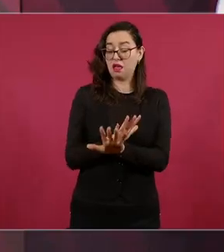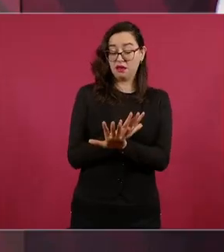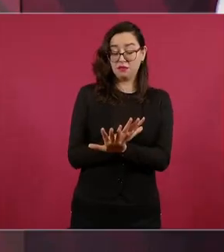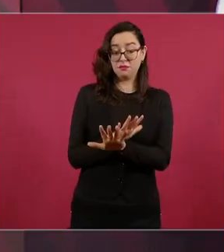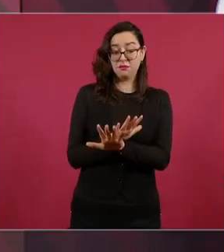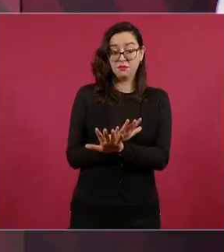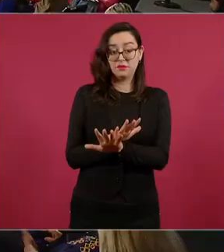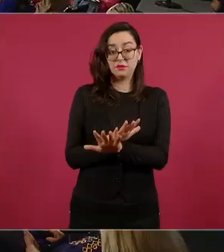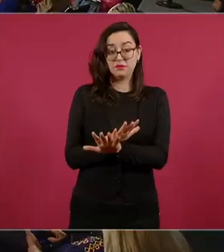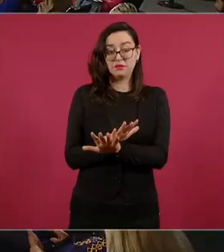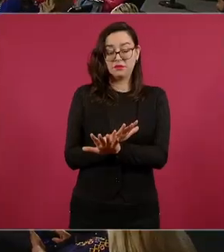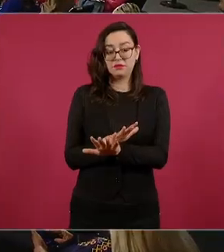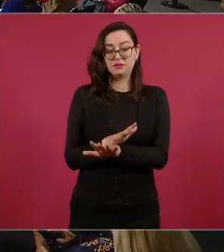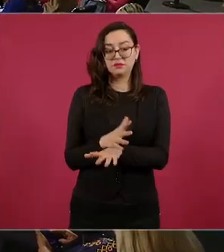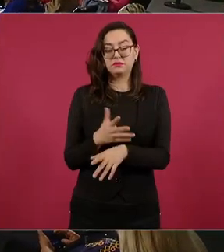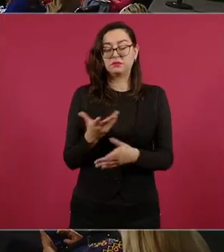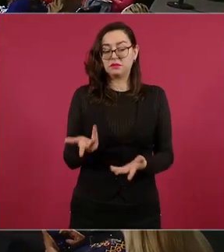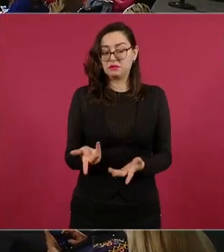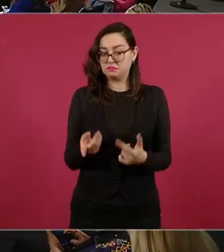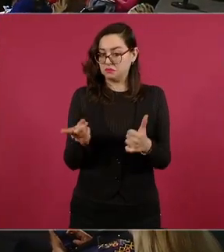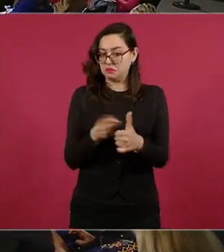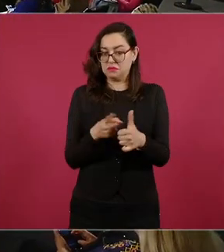no hubiera traiciones.